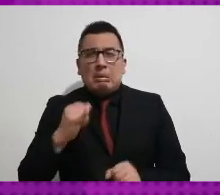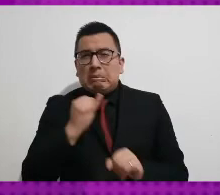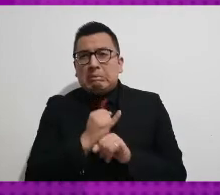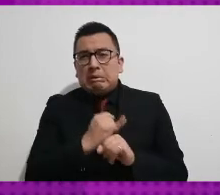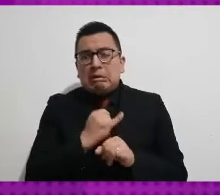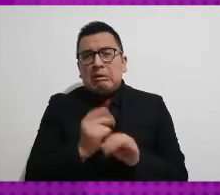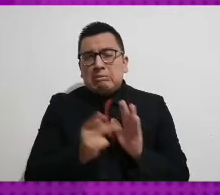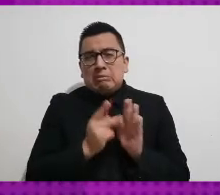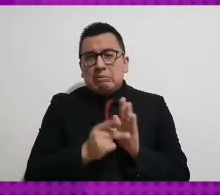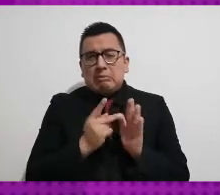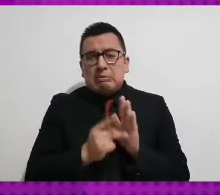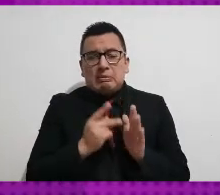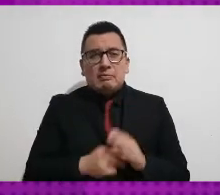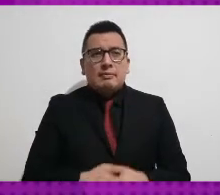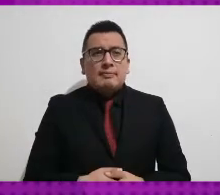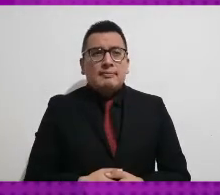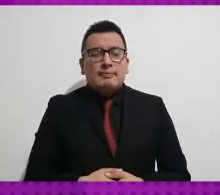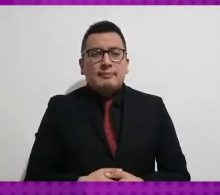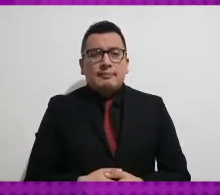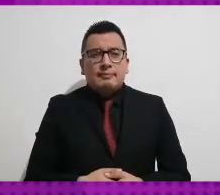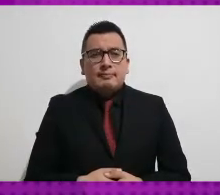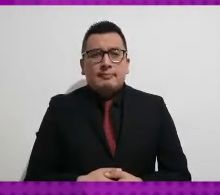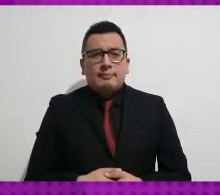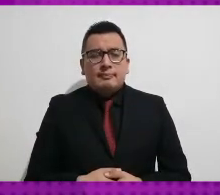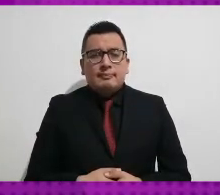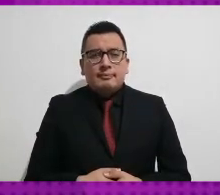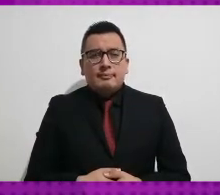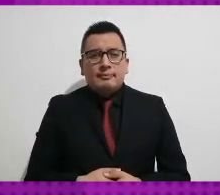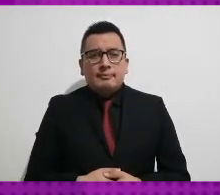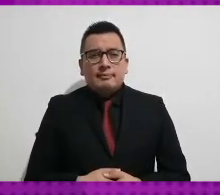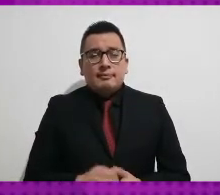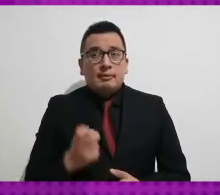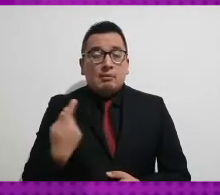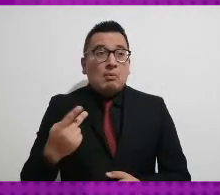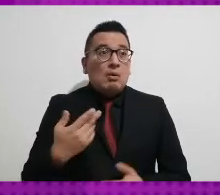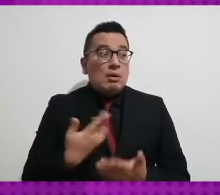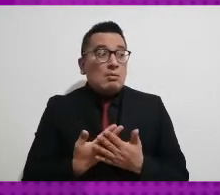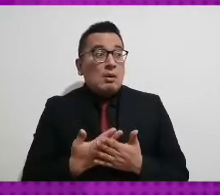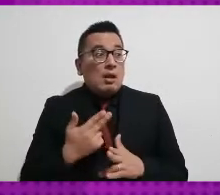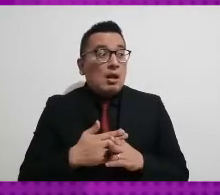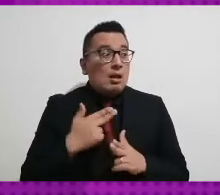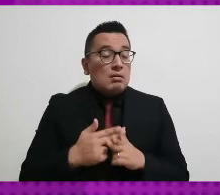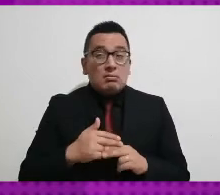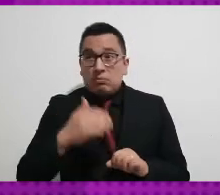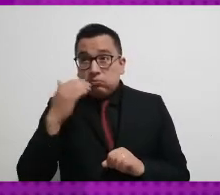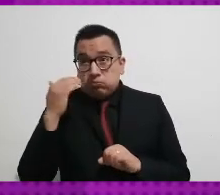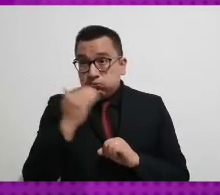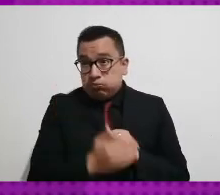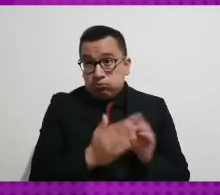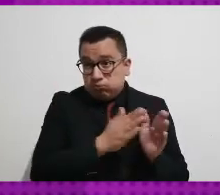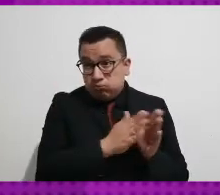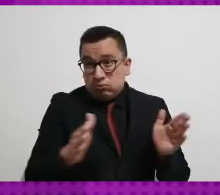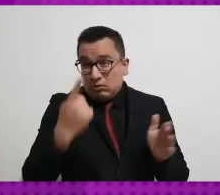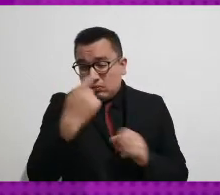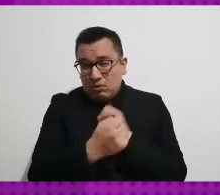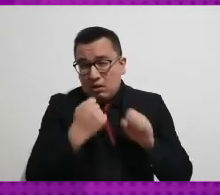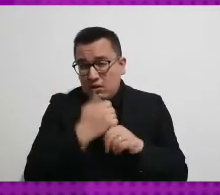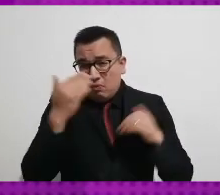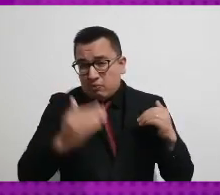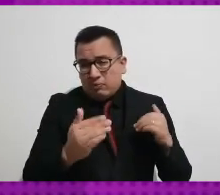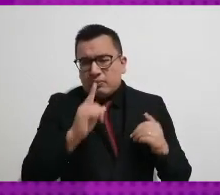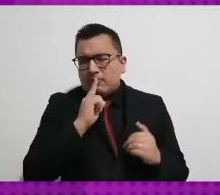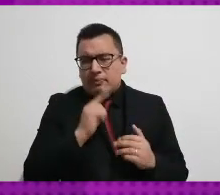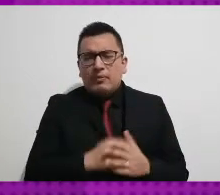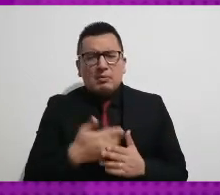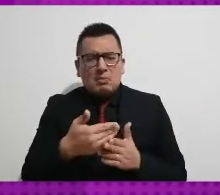en línea, de manera permanente, seleccionando los periodos y no tener que esperarse a que termine un ejercicio para